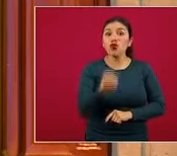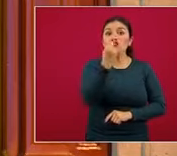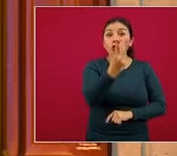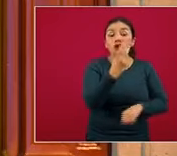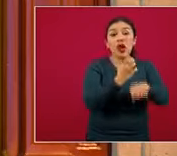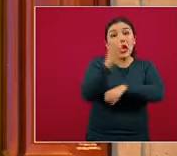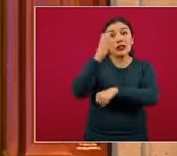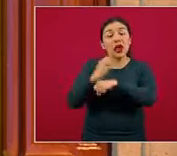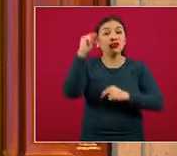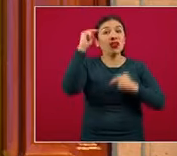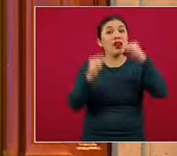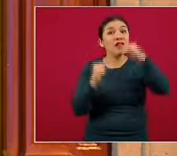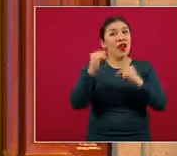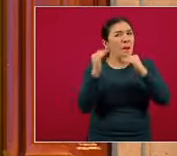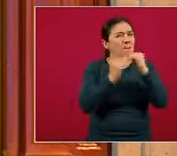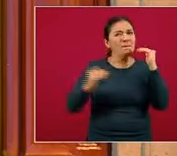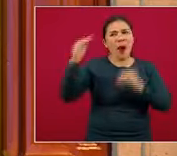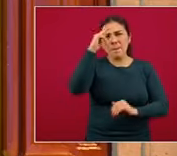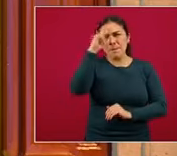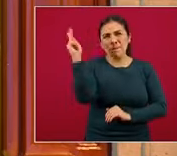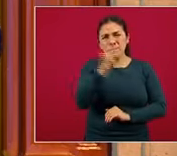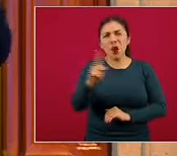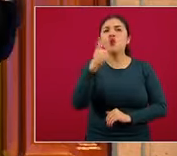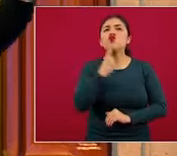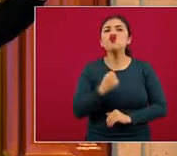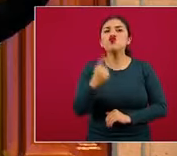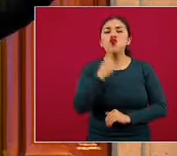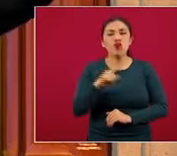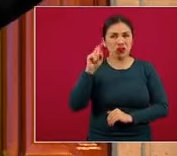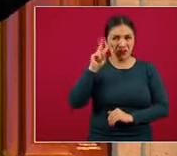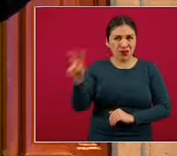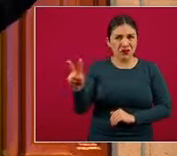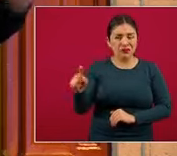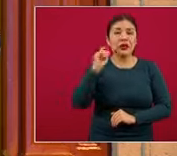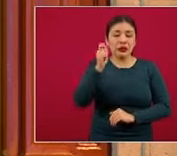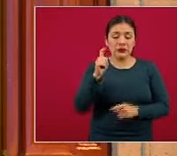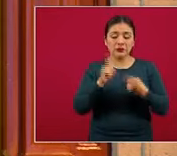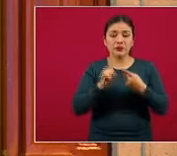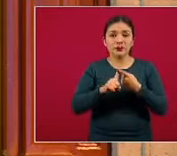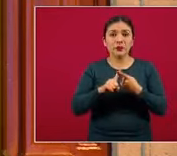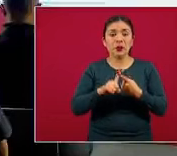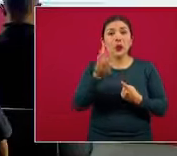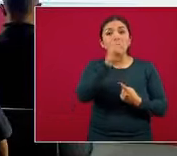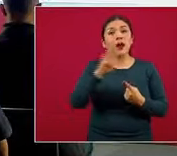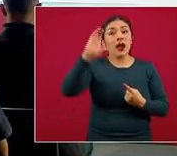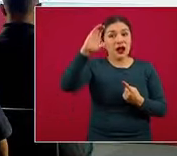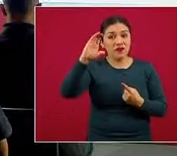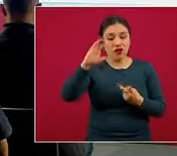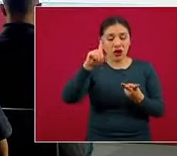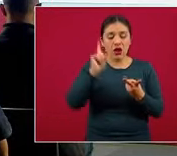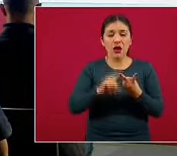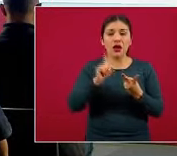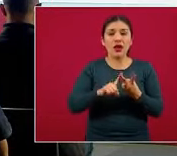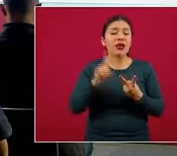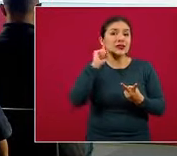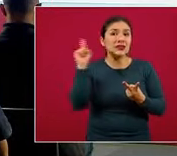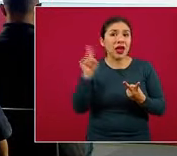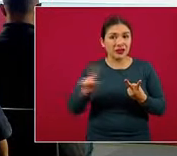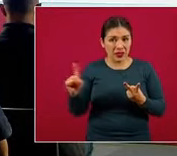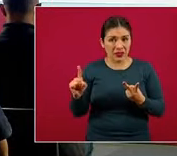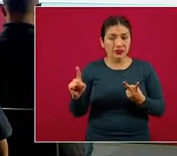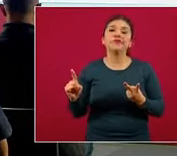están en nivel de riesgo máximo, que es el más alto que se tiene, que es precisamente Baja California y